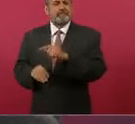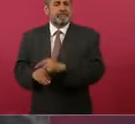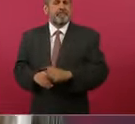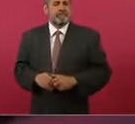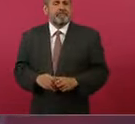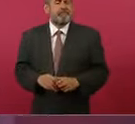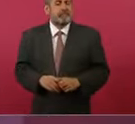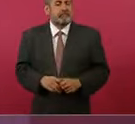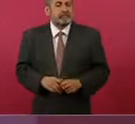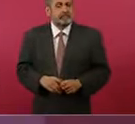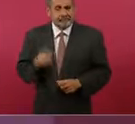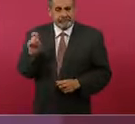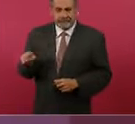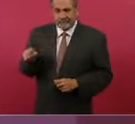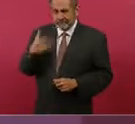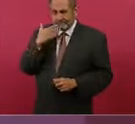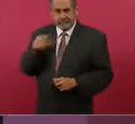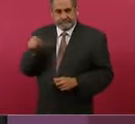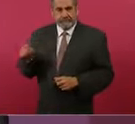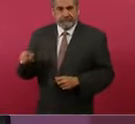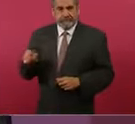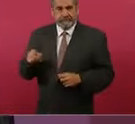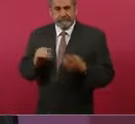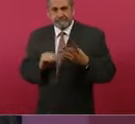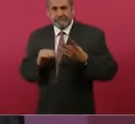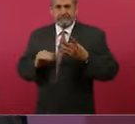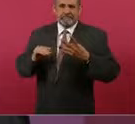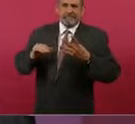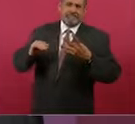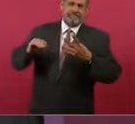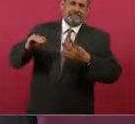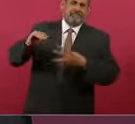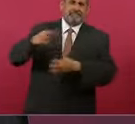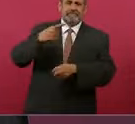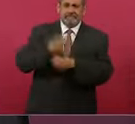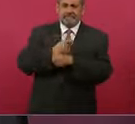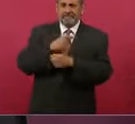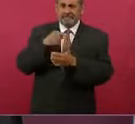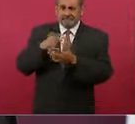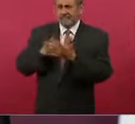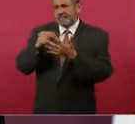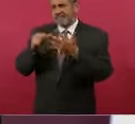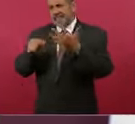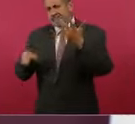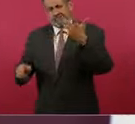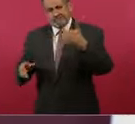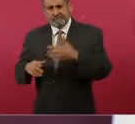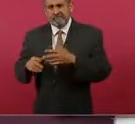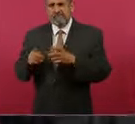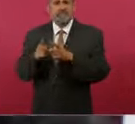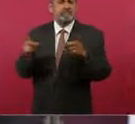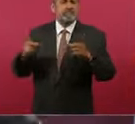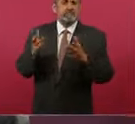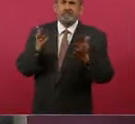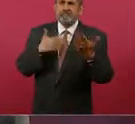y se está colocando en los primeros sitios en cuanto a desarrollo